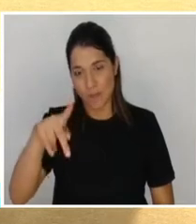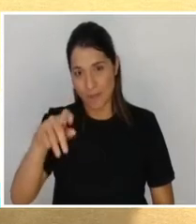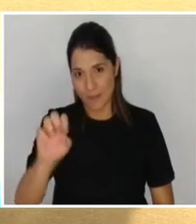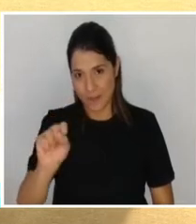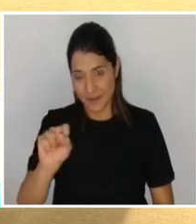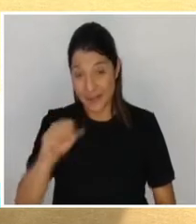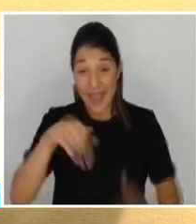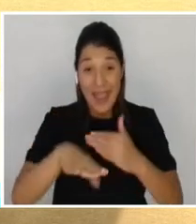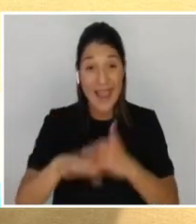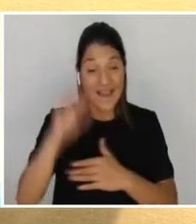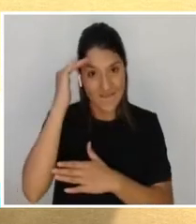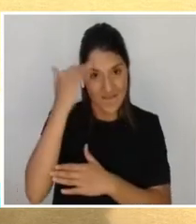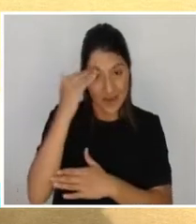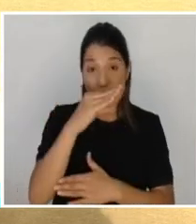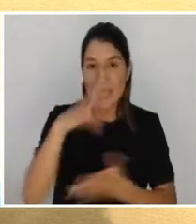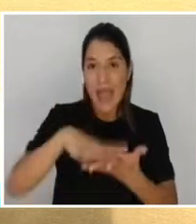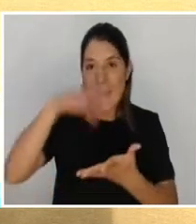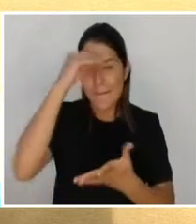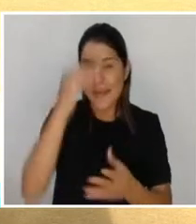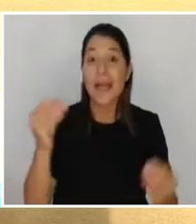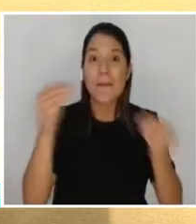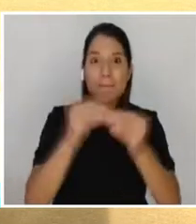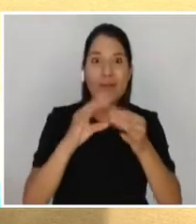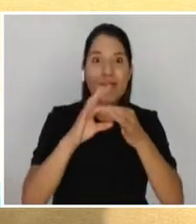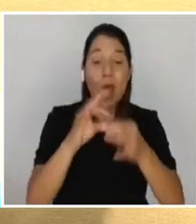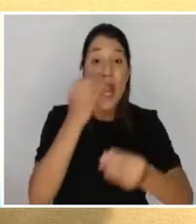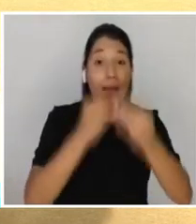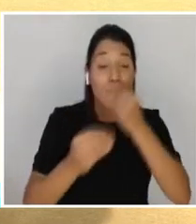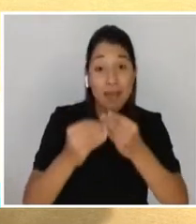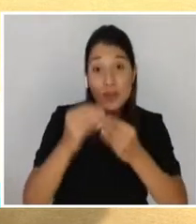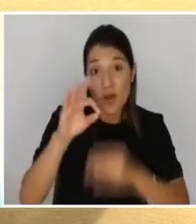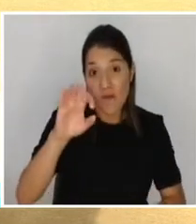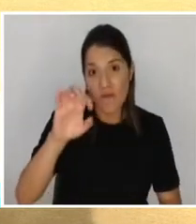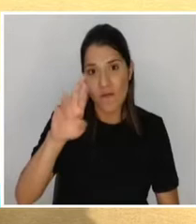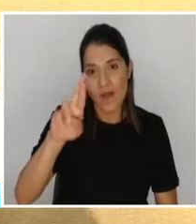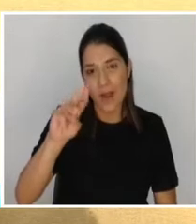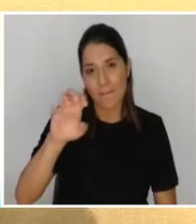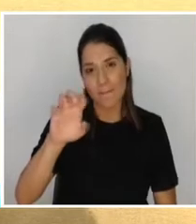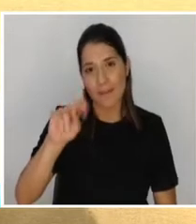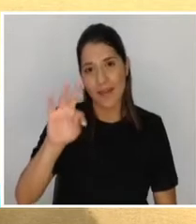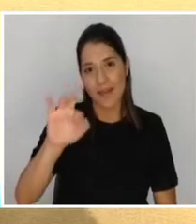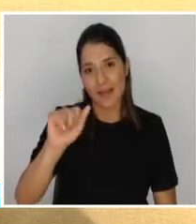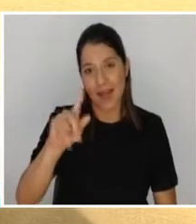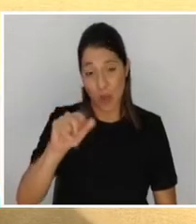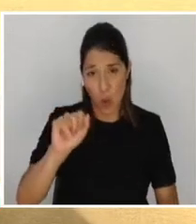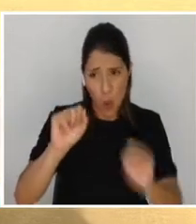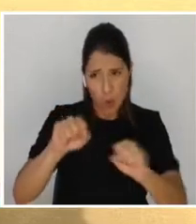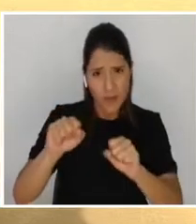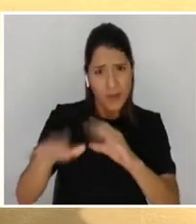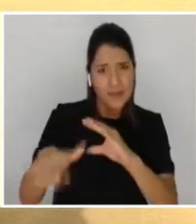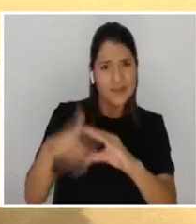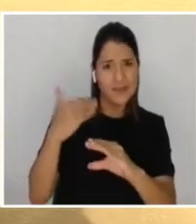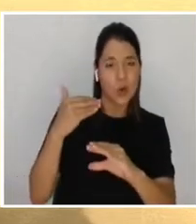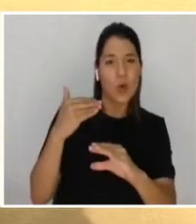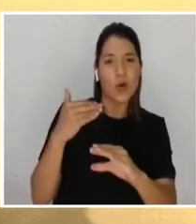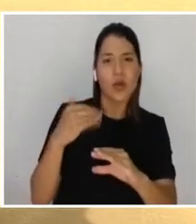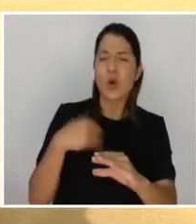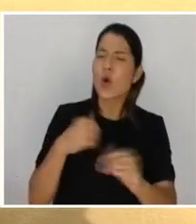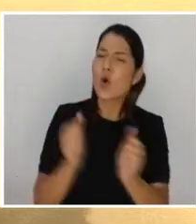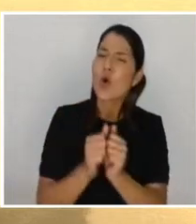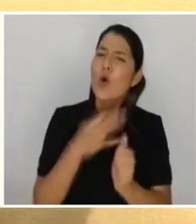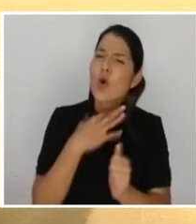aprender más sobre los alimentos fermentados. Ahí me pueden escribir en el Messenger y con mucho gusto yo les voy a dar más